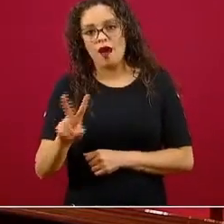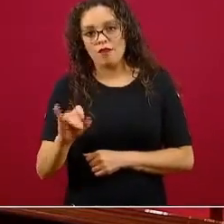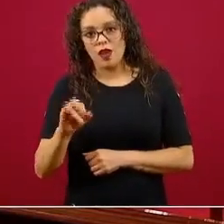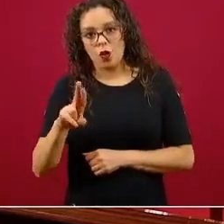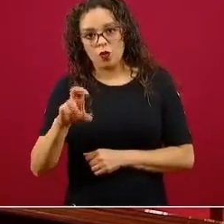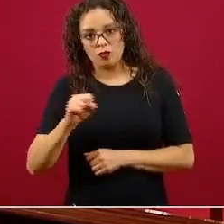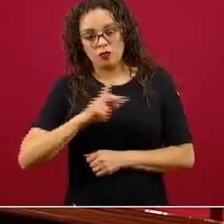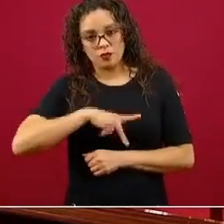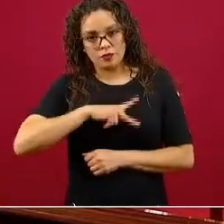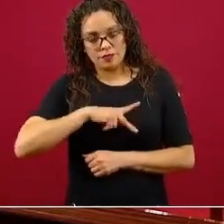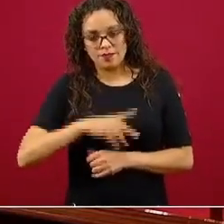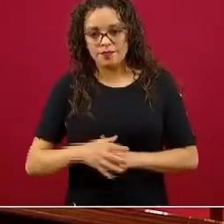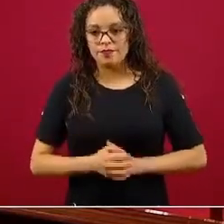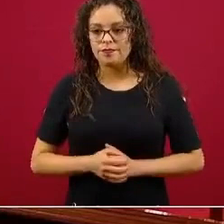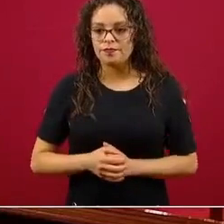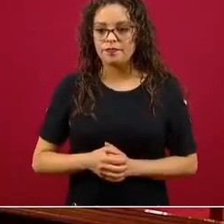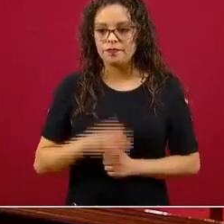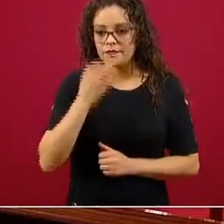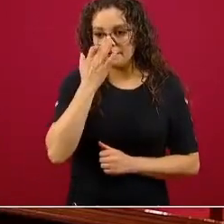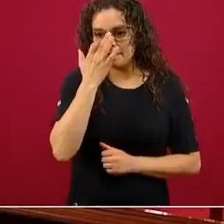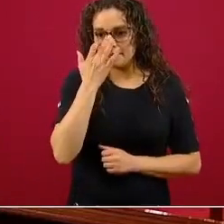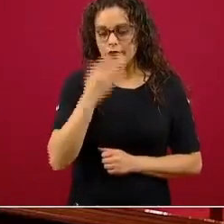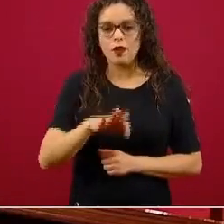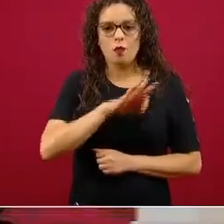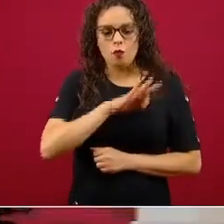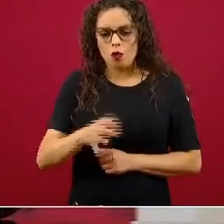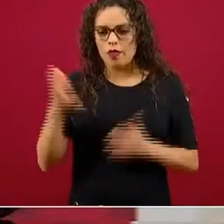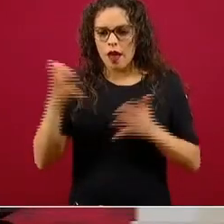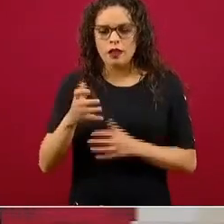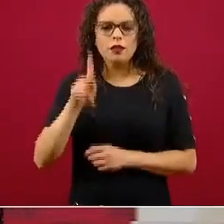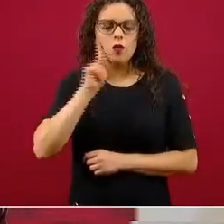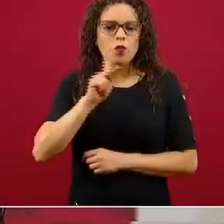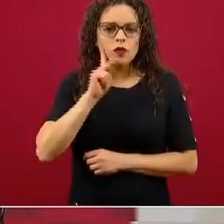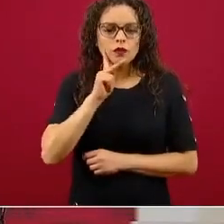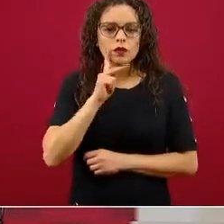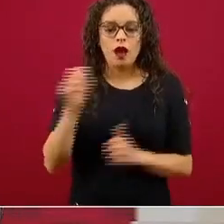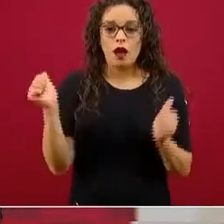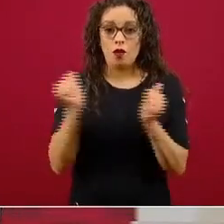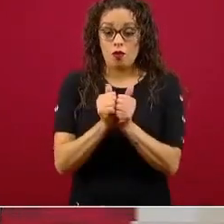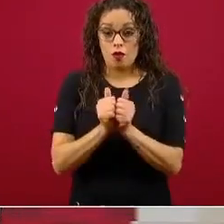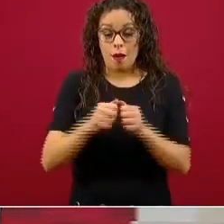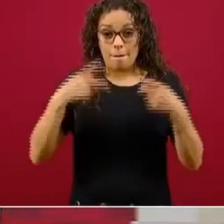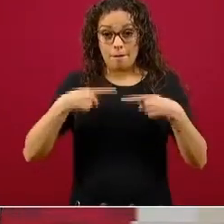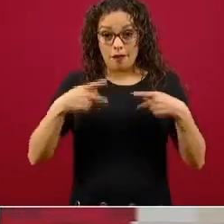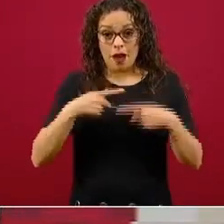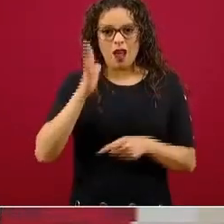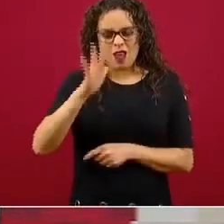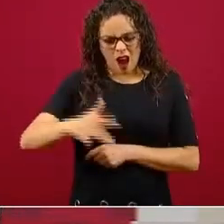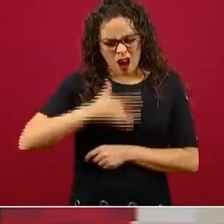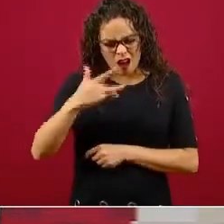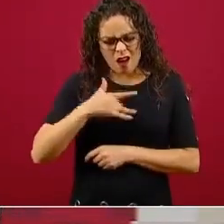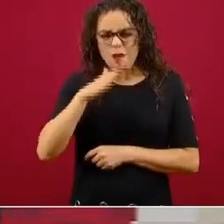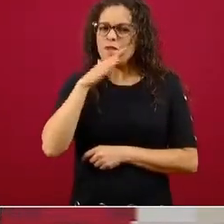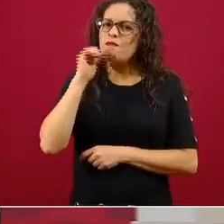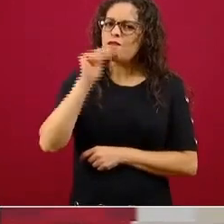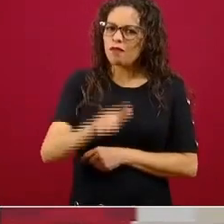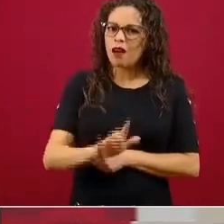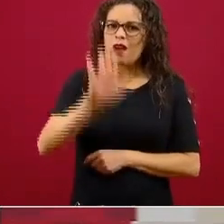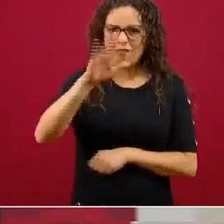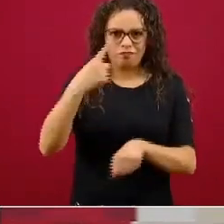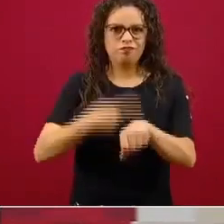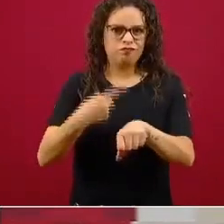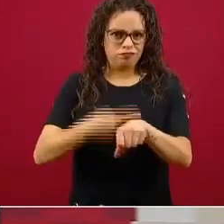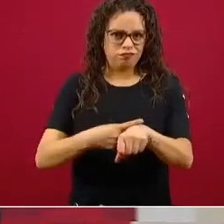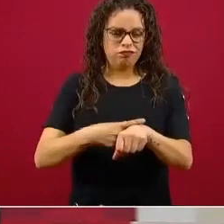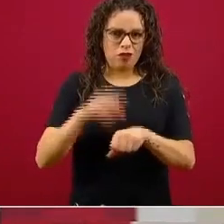decir, personas con síntomas, o en personas sin síntomas. ¿Cómo detectamos a las personas? Y regreso a la pregunta